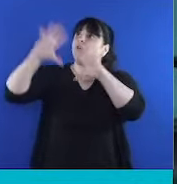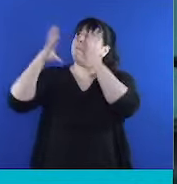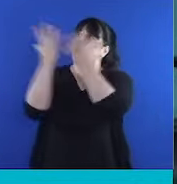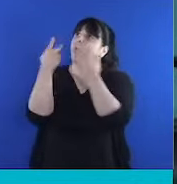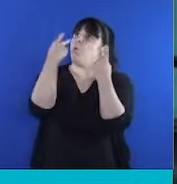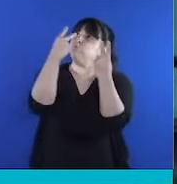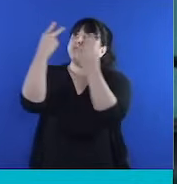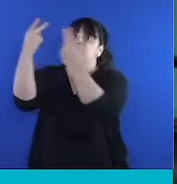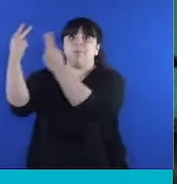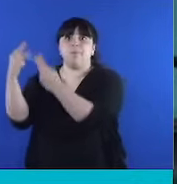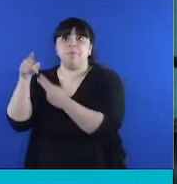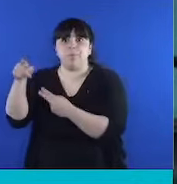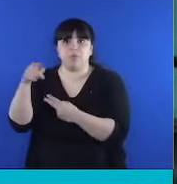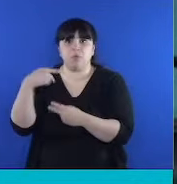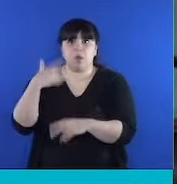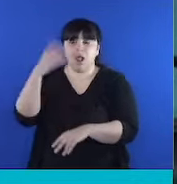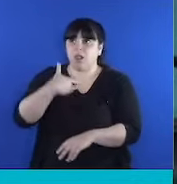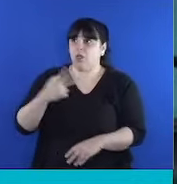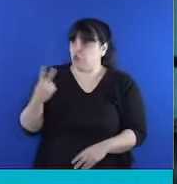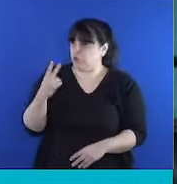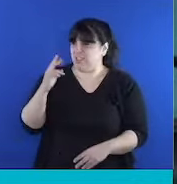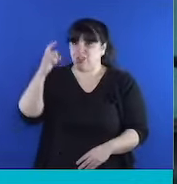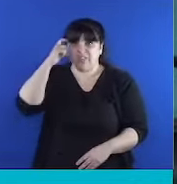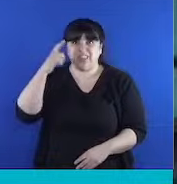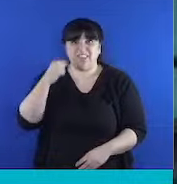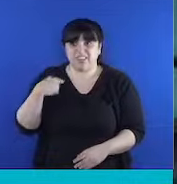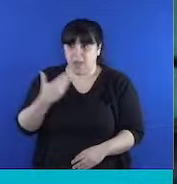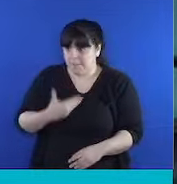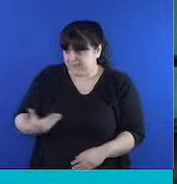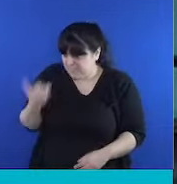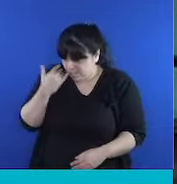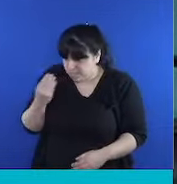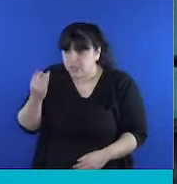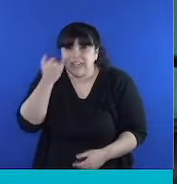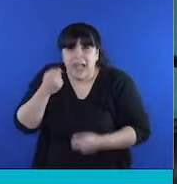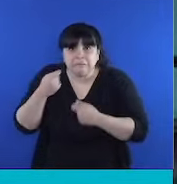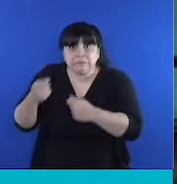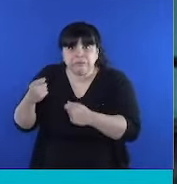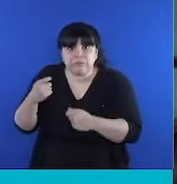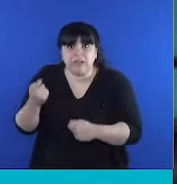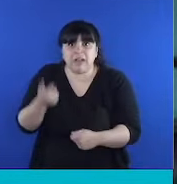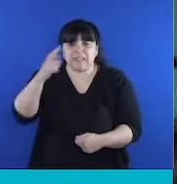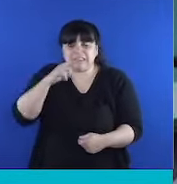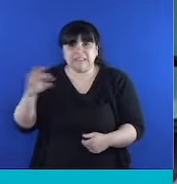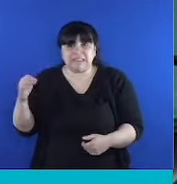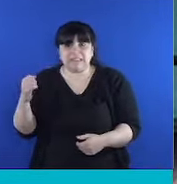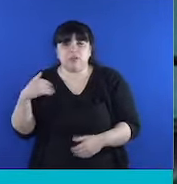sus 210 días de mandato. El Presidente de la Nación ha estado